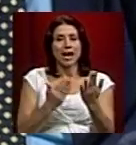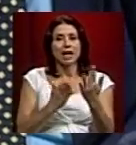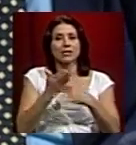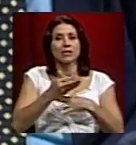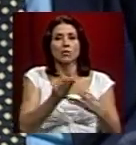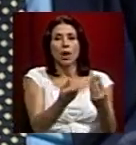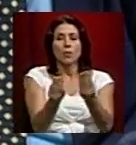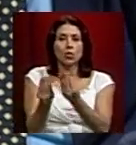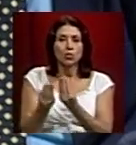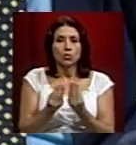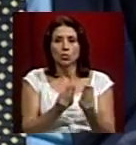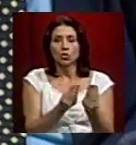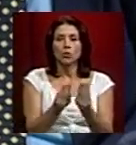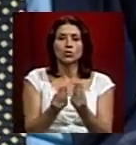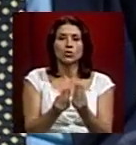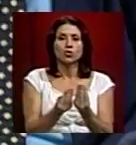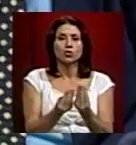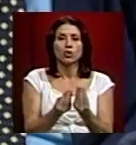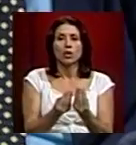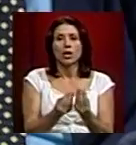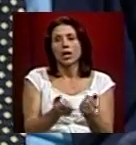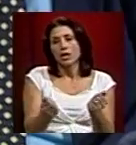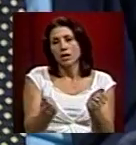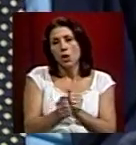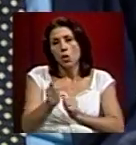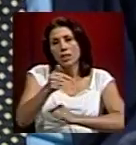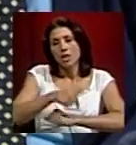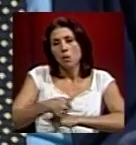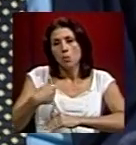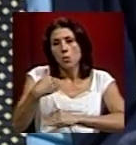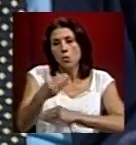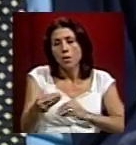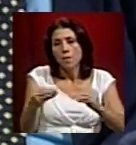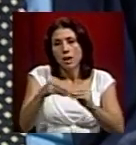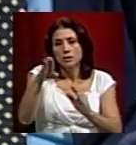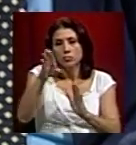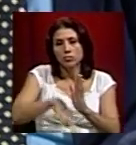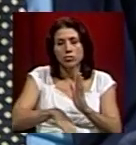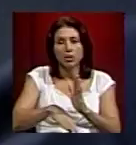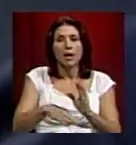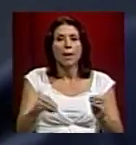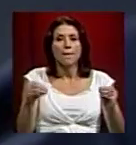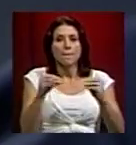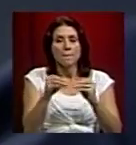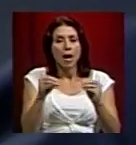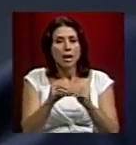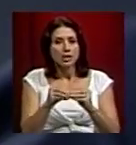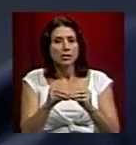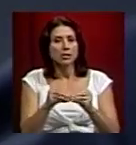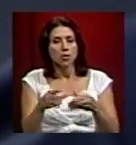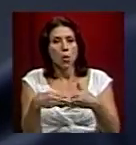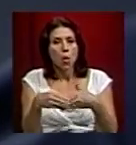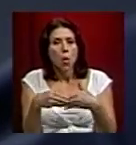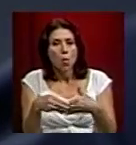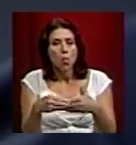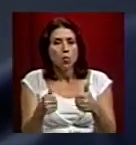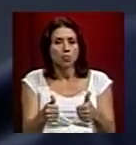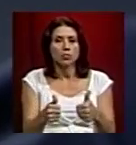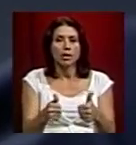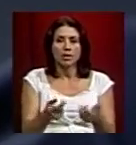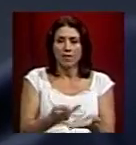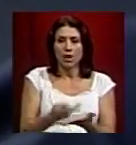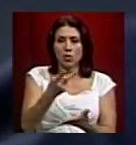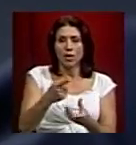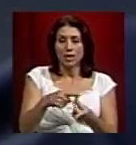productos probablemente con el tiempo más cómodos de precio, más cómodos de valor, y entonces